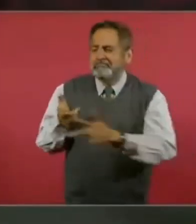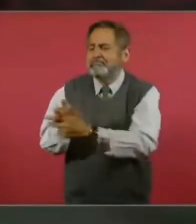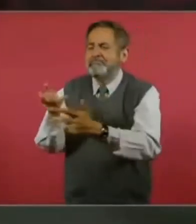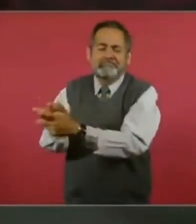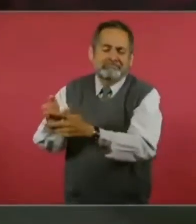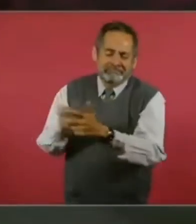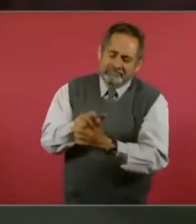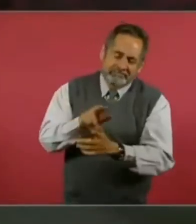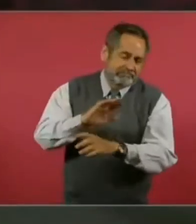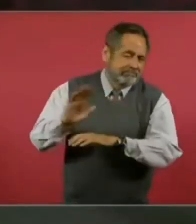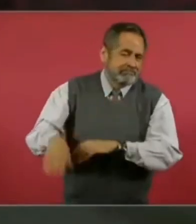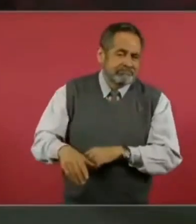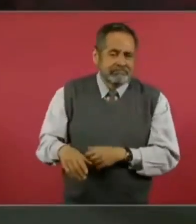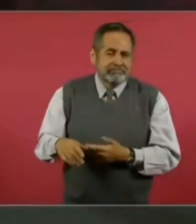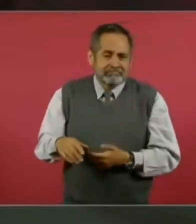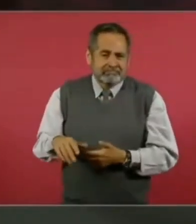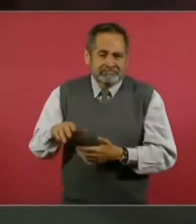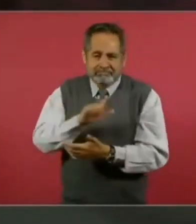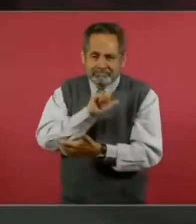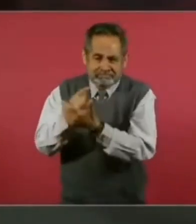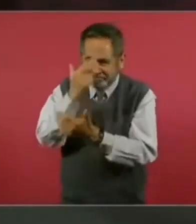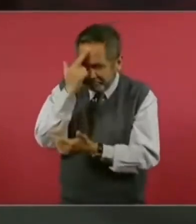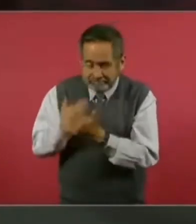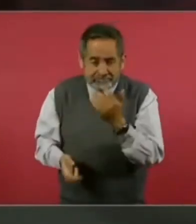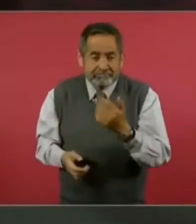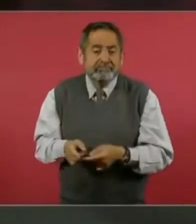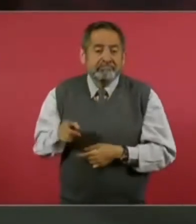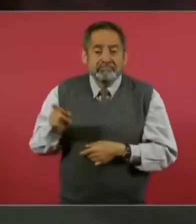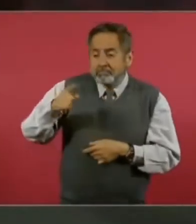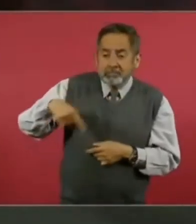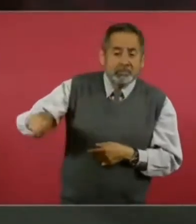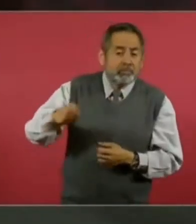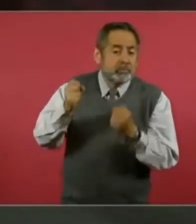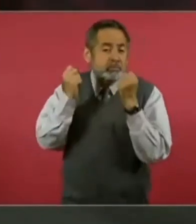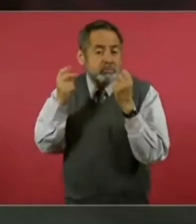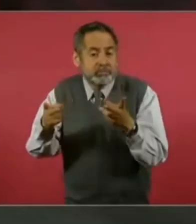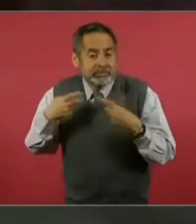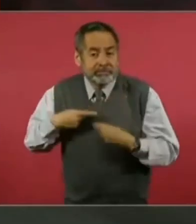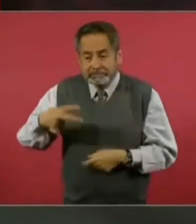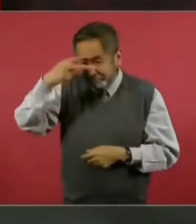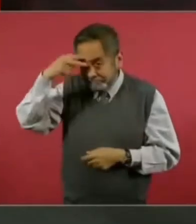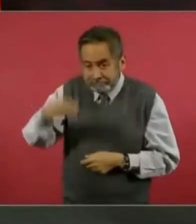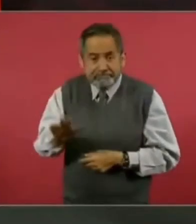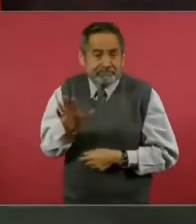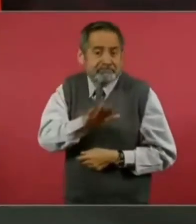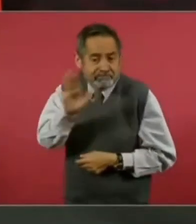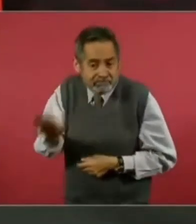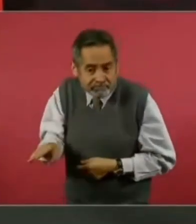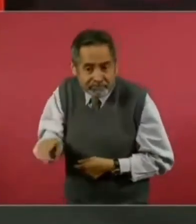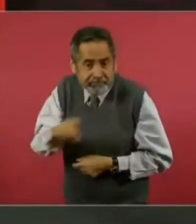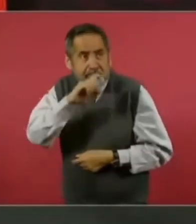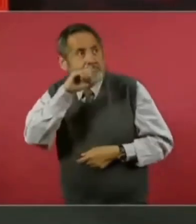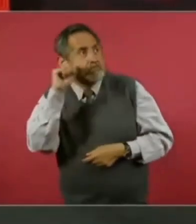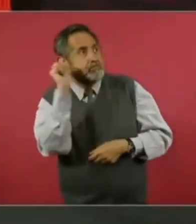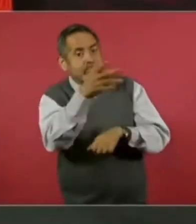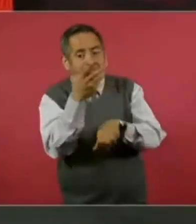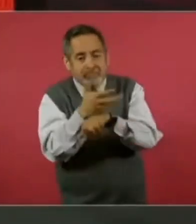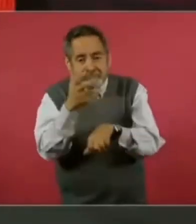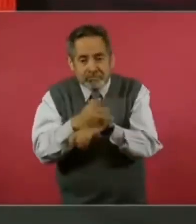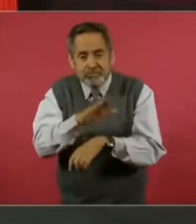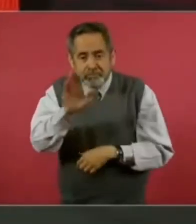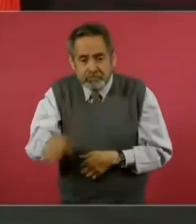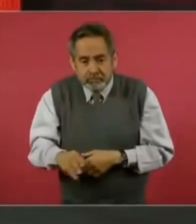para actividades ilícitas y perdieron la vida no solo mexicanos, estadounidenses. Se abrió